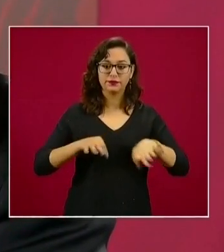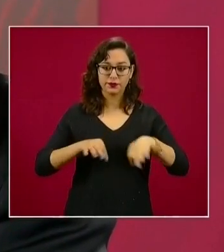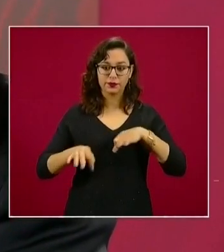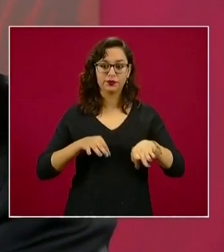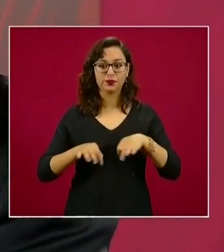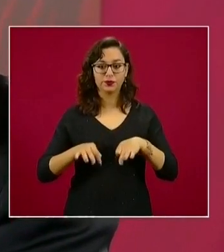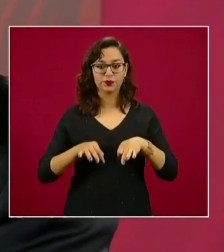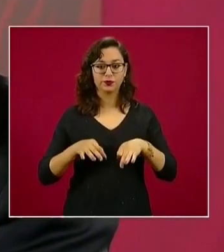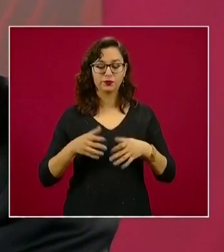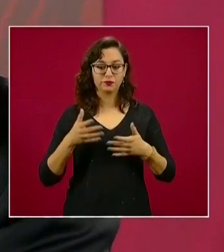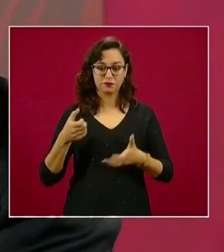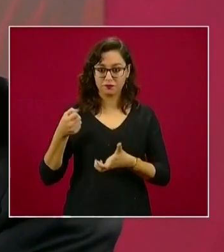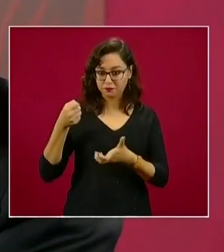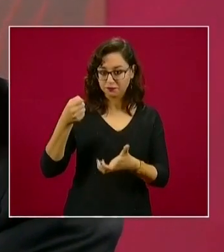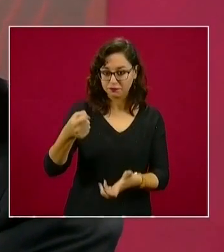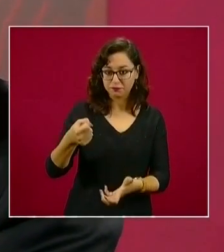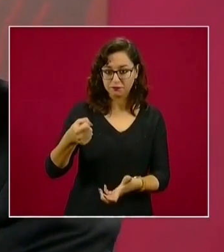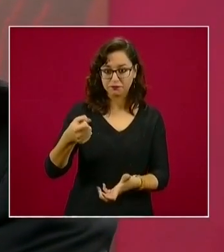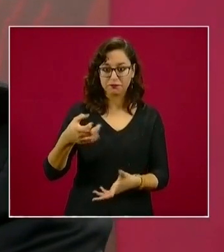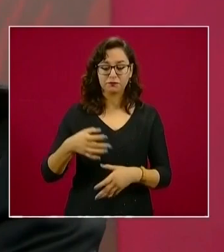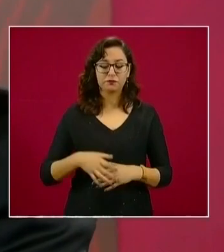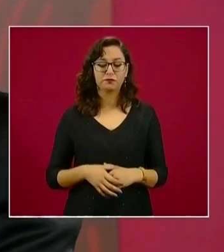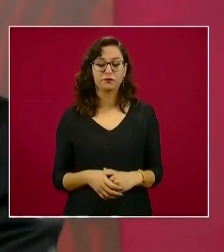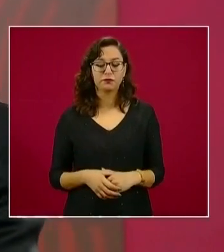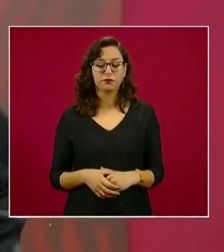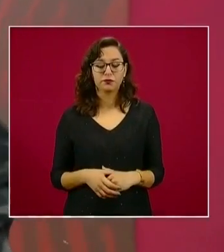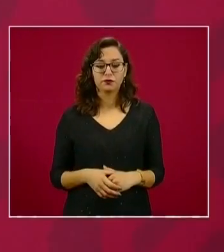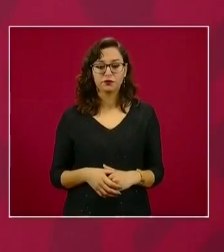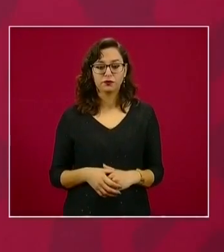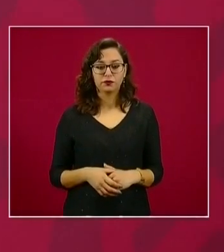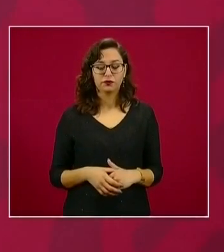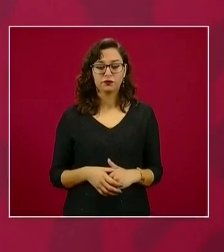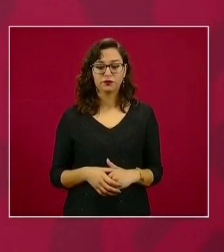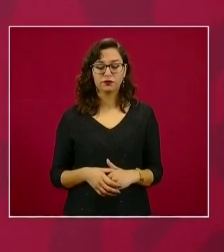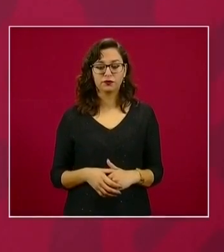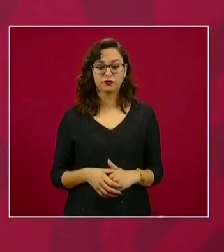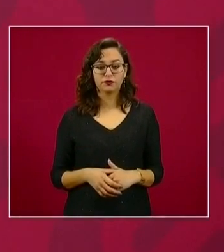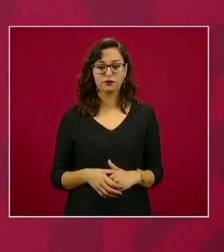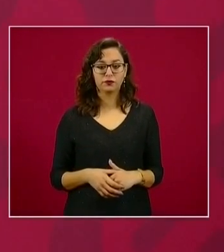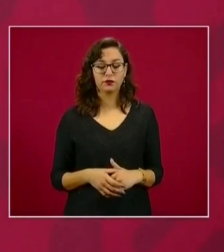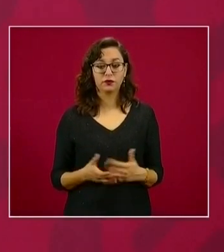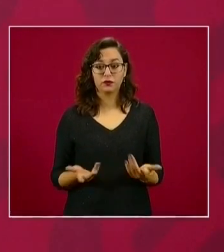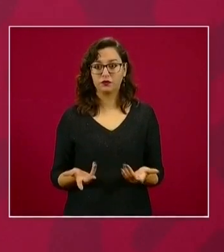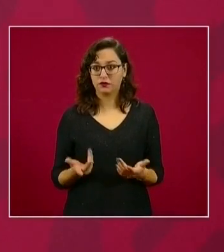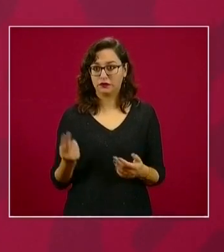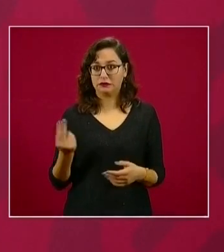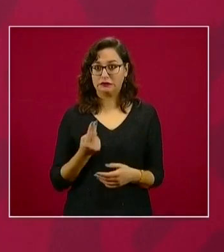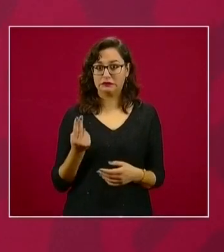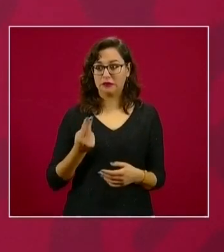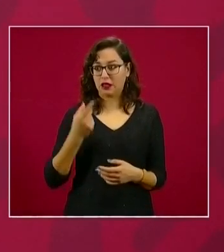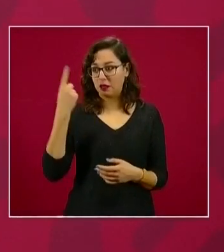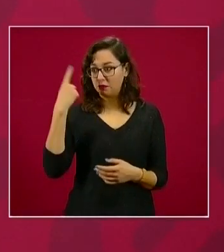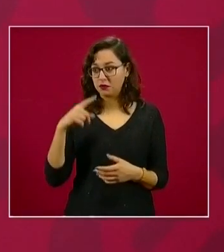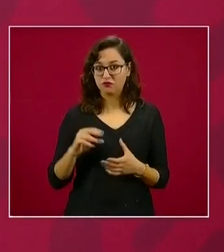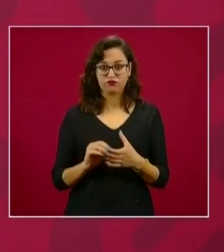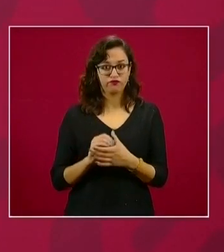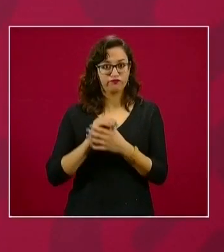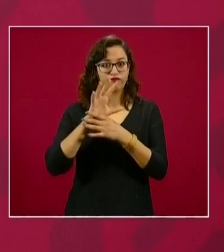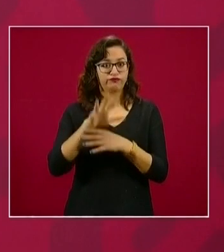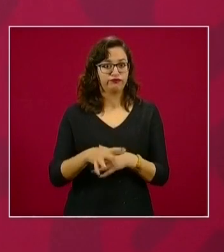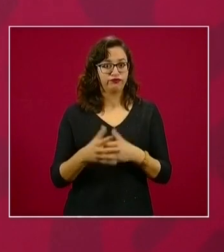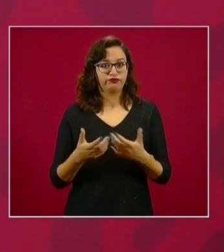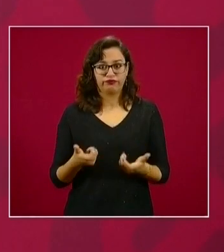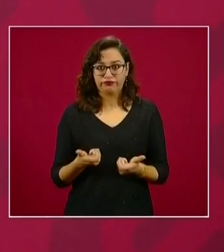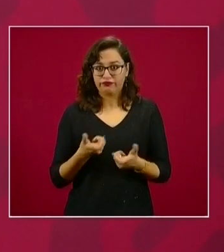Esta mañana el presidente Andrés Manuel López Obrador destacó que a pesar de la pandemia por COVID-19 no hubo daños en las finanzas públicas